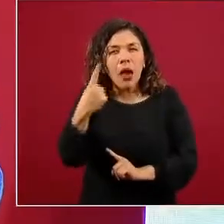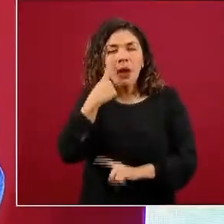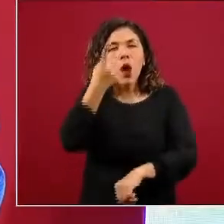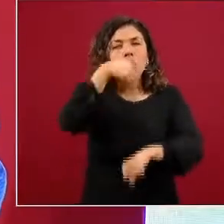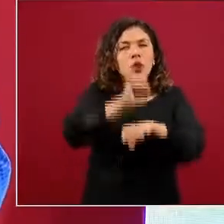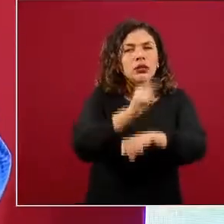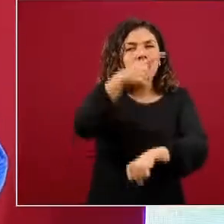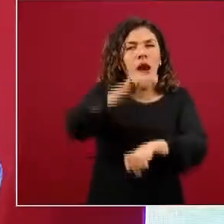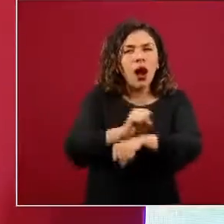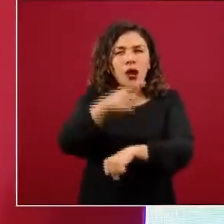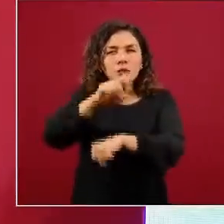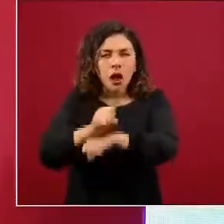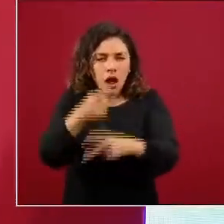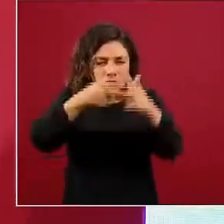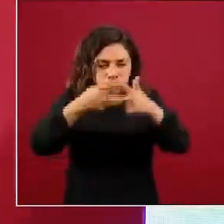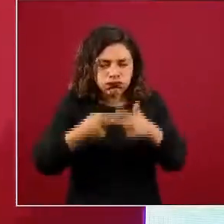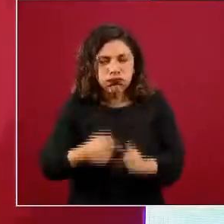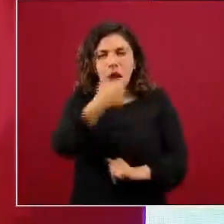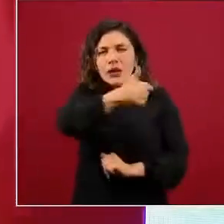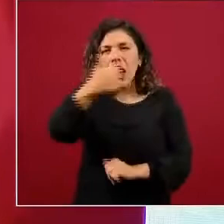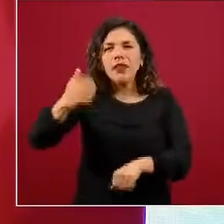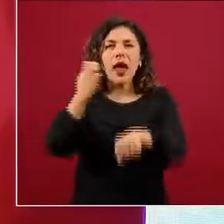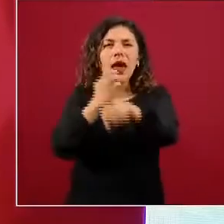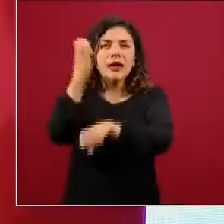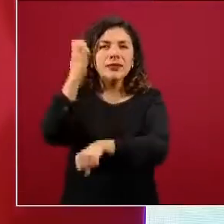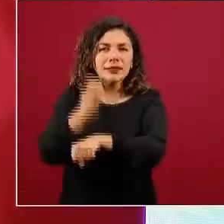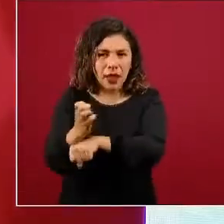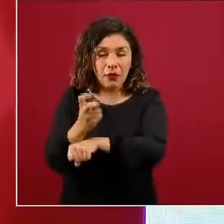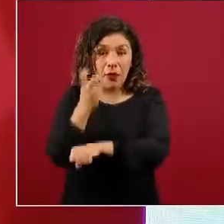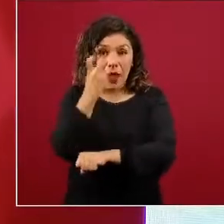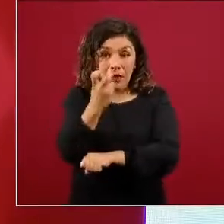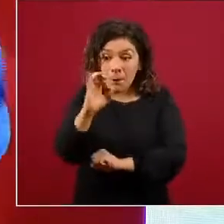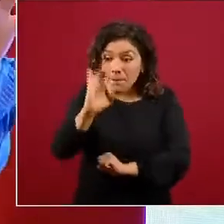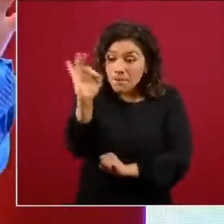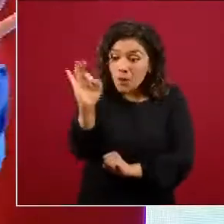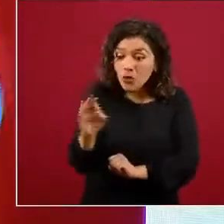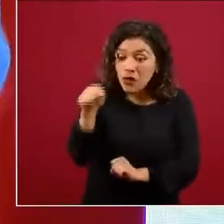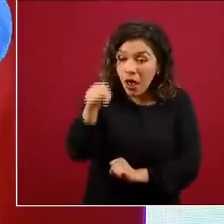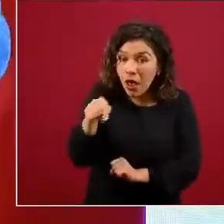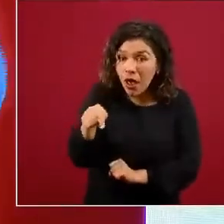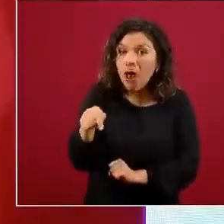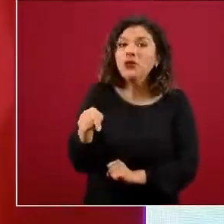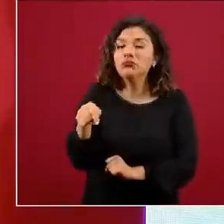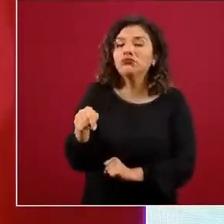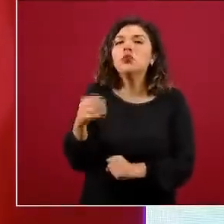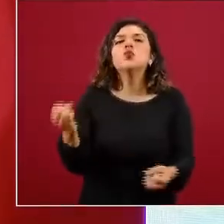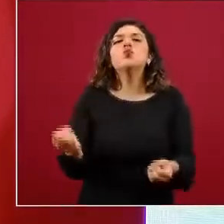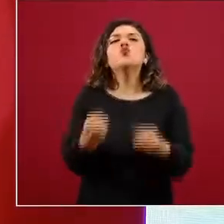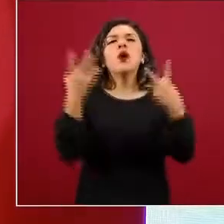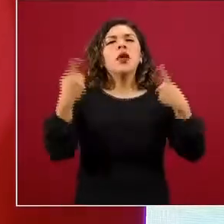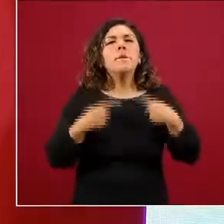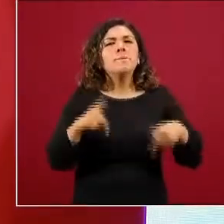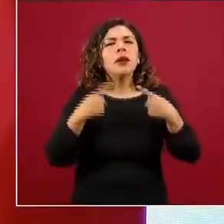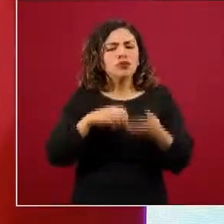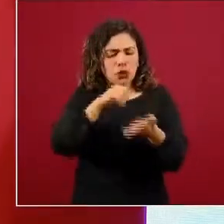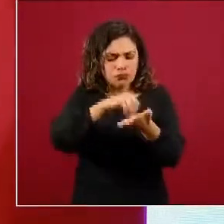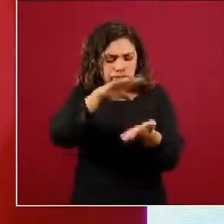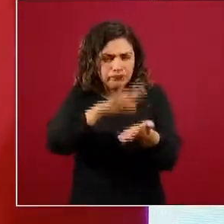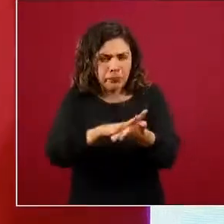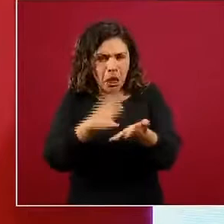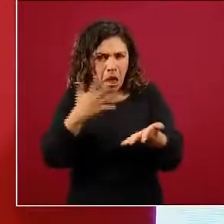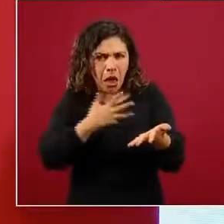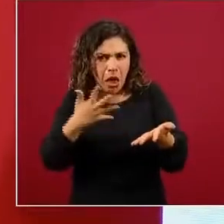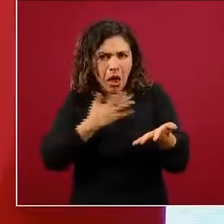cada semana para cada uno de los estados y ese porcentaje se le aplica a la cantidad de personas